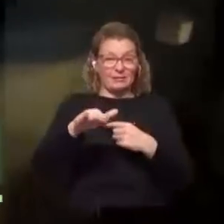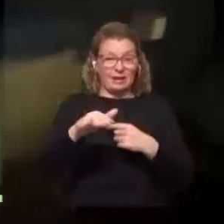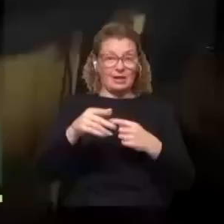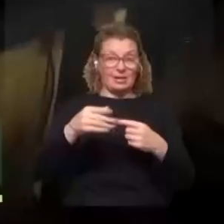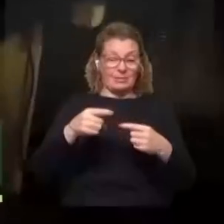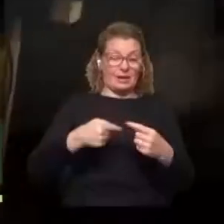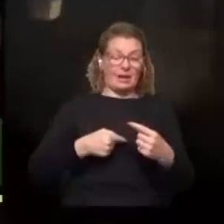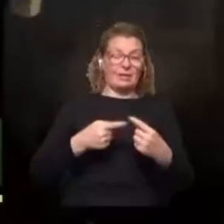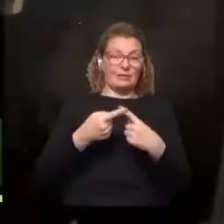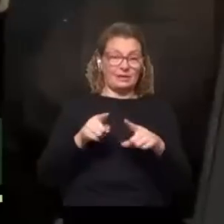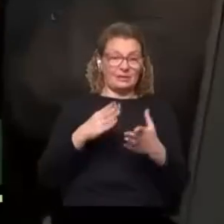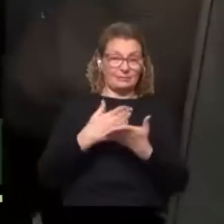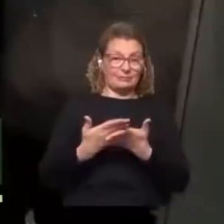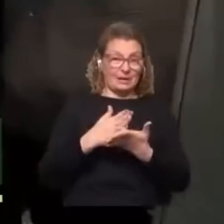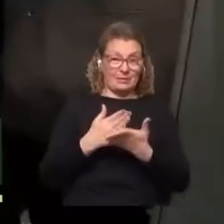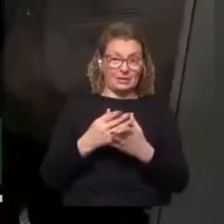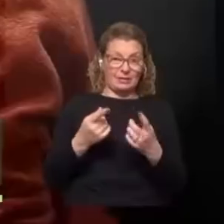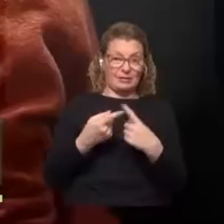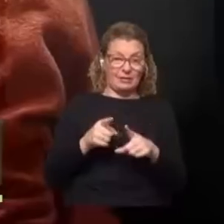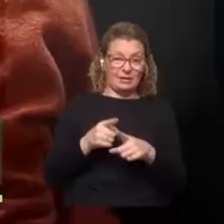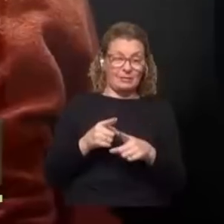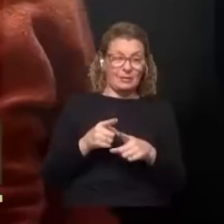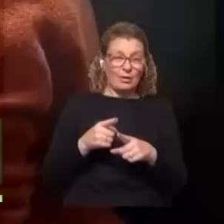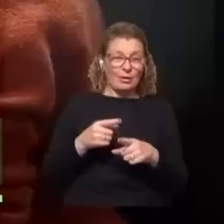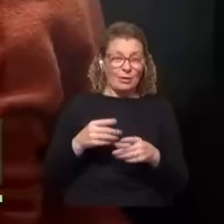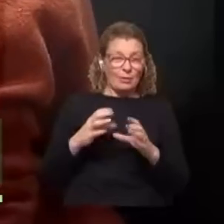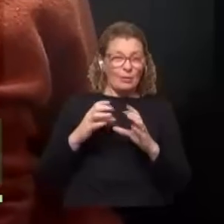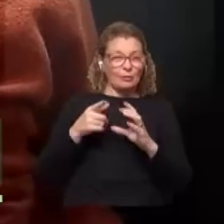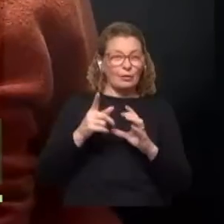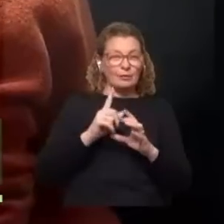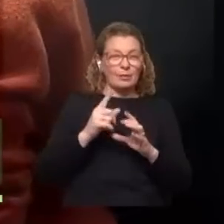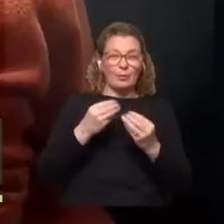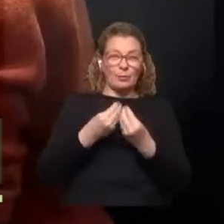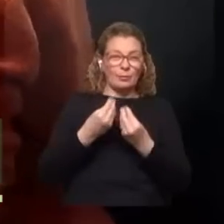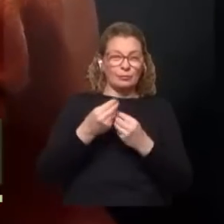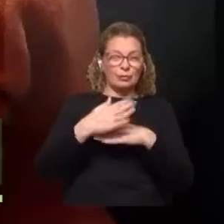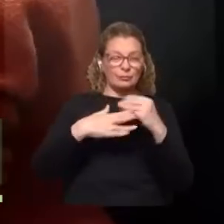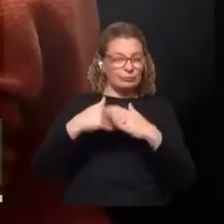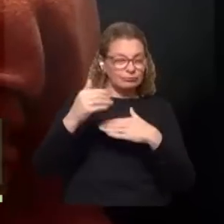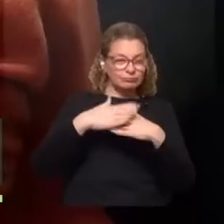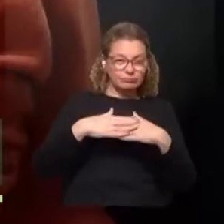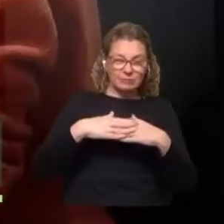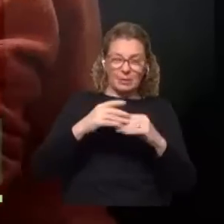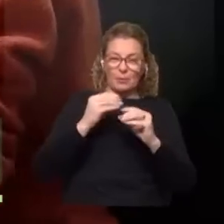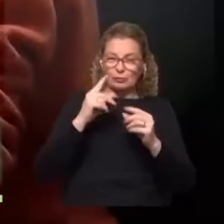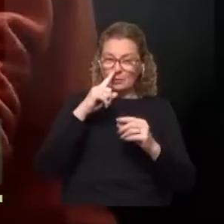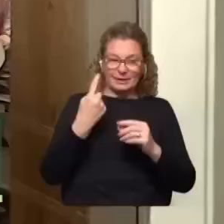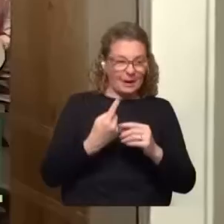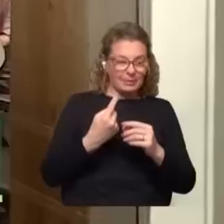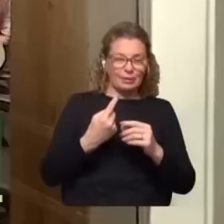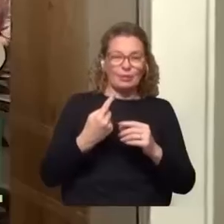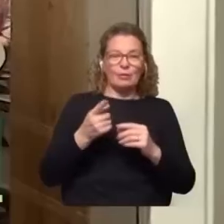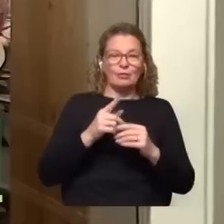de esos límites hacia el norte el tema de movilidad no han habido grandes obras de infraestructura para agitar la movilidad